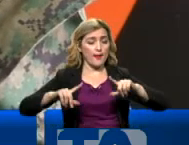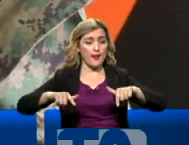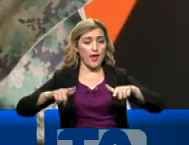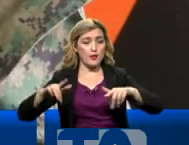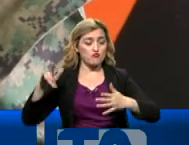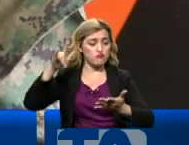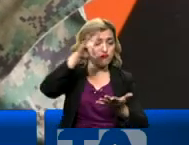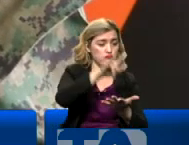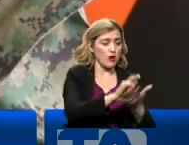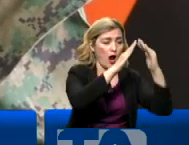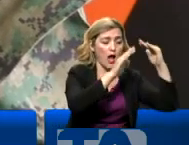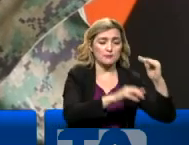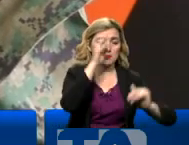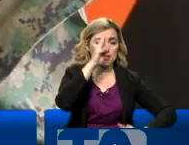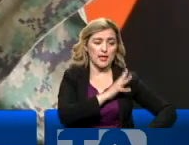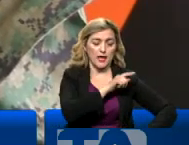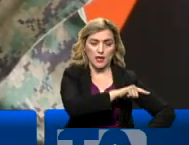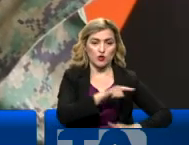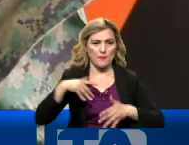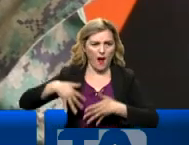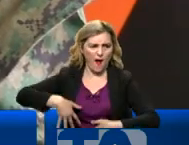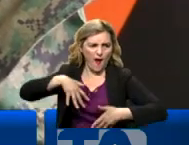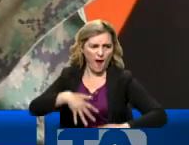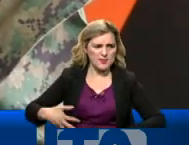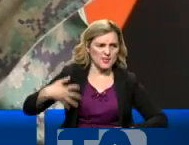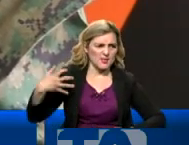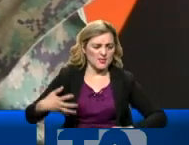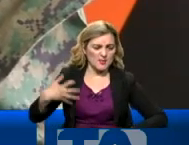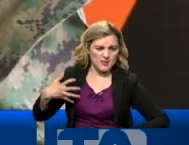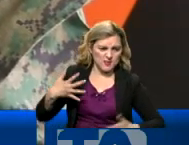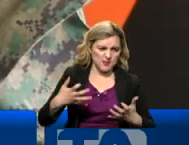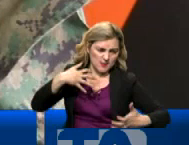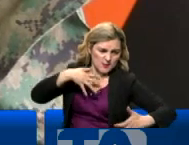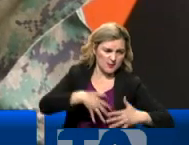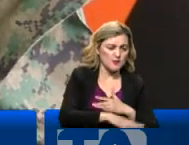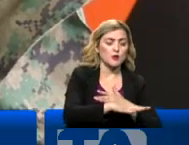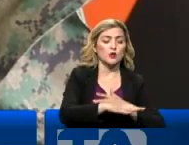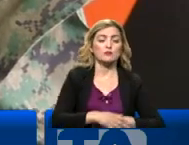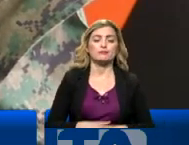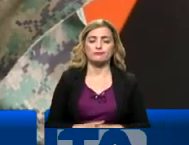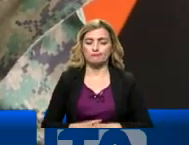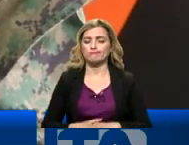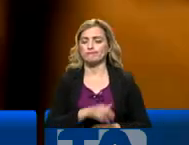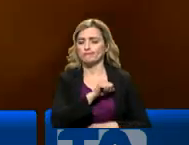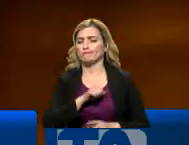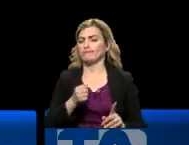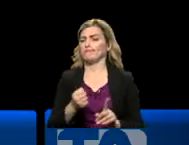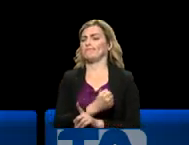aquí. Esta información motivó a la población para que tomara una actitud